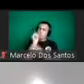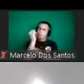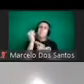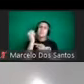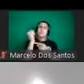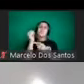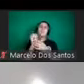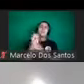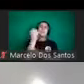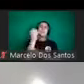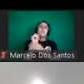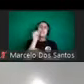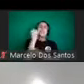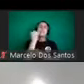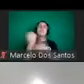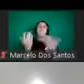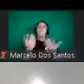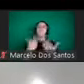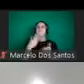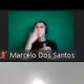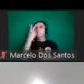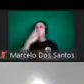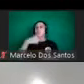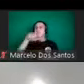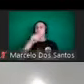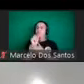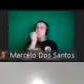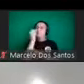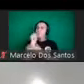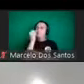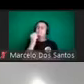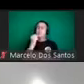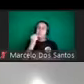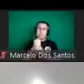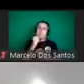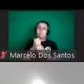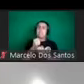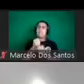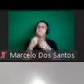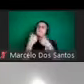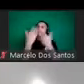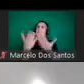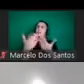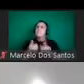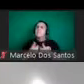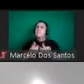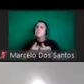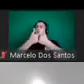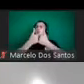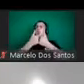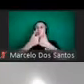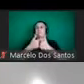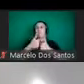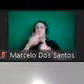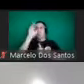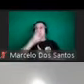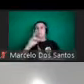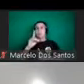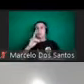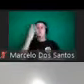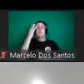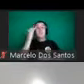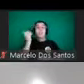destaco nuevamente, desde la función que desempeña, tener el mejor desempeño, la mejor gestión, ¿verdad? Porque la ciudadanía, que es